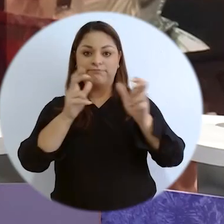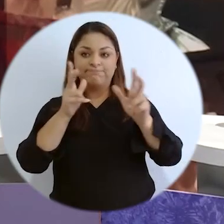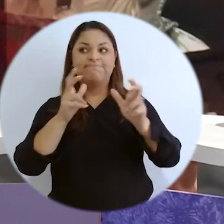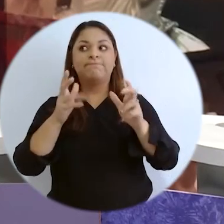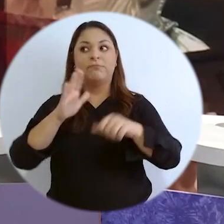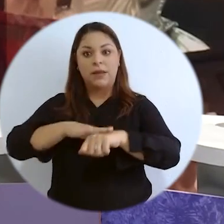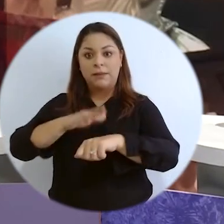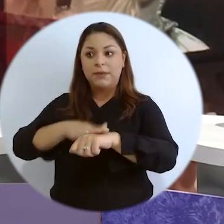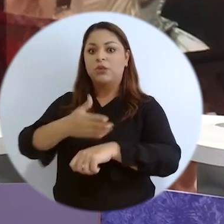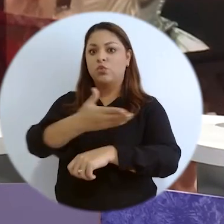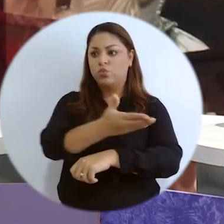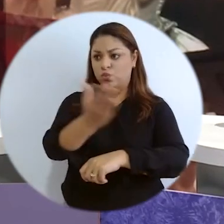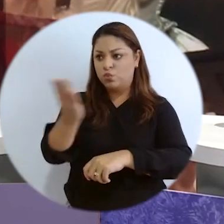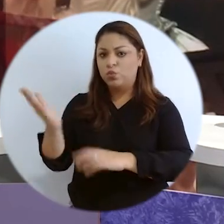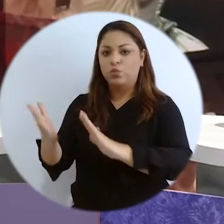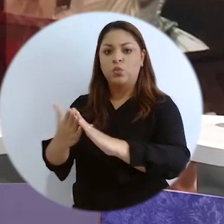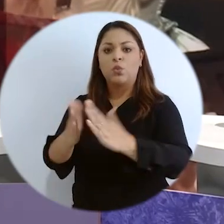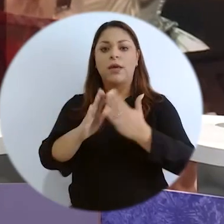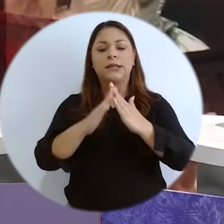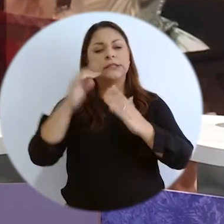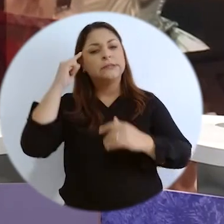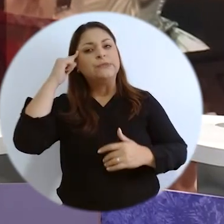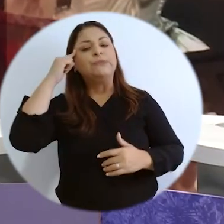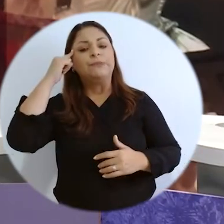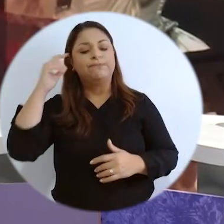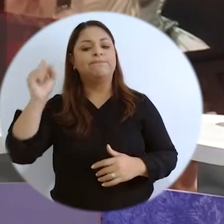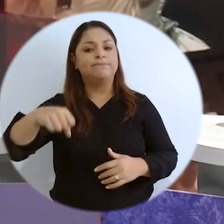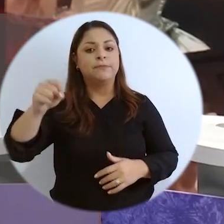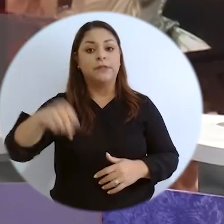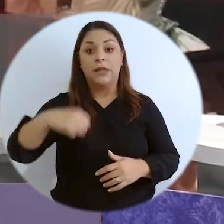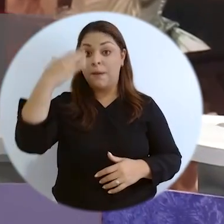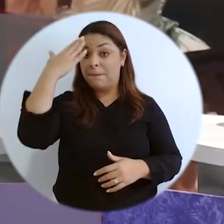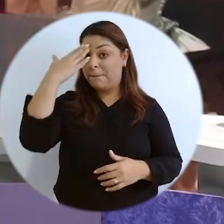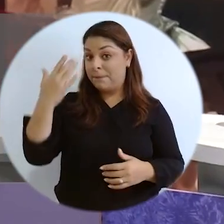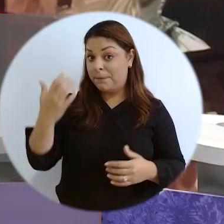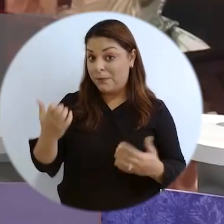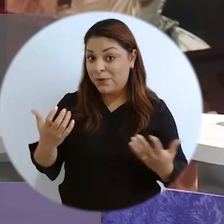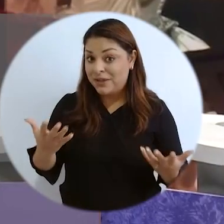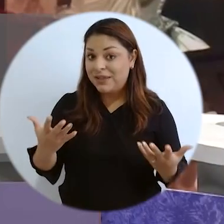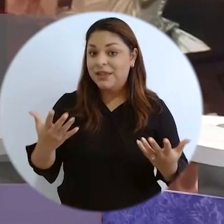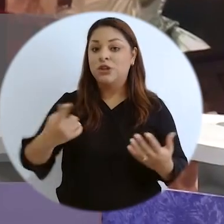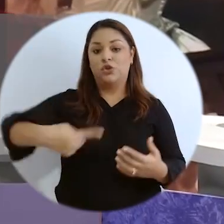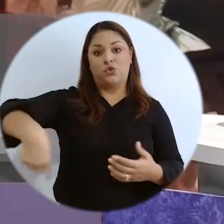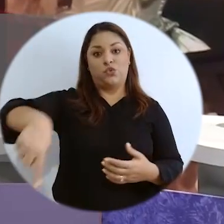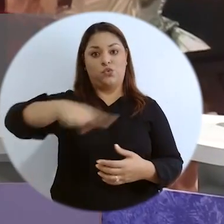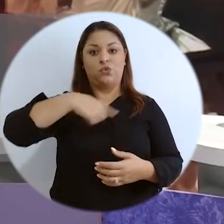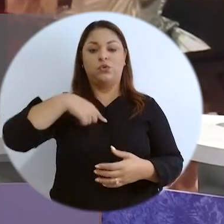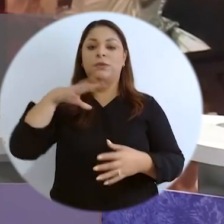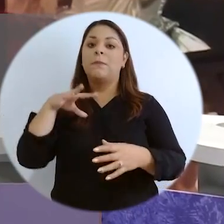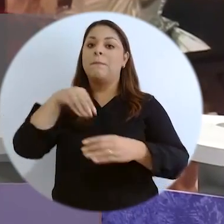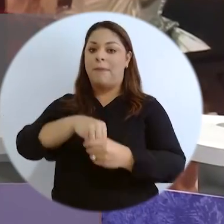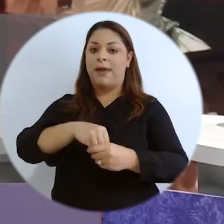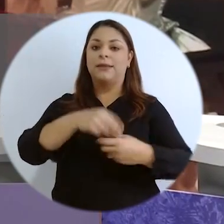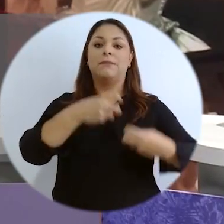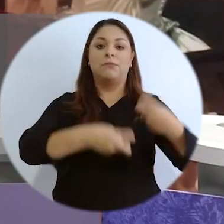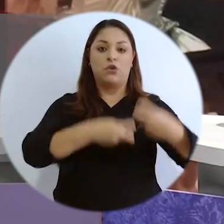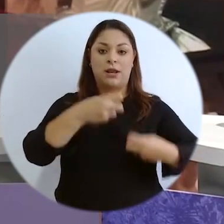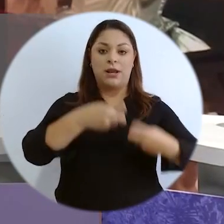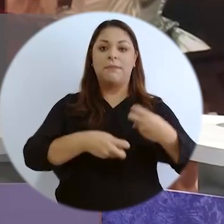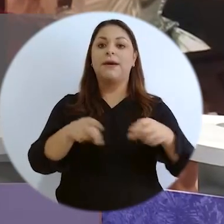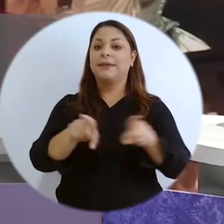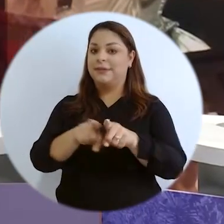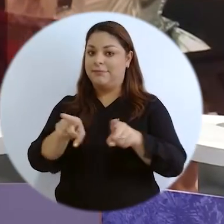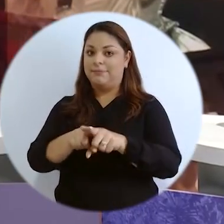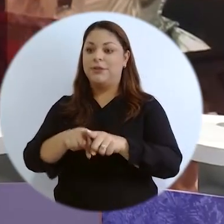permitan que nuestra ciudadanía reflexione al respecto, porque no solo somos parte